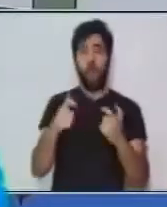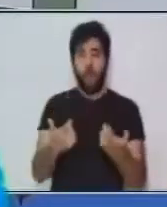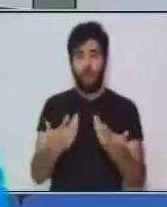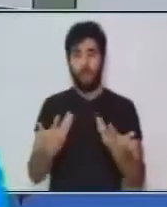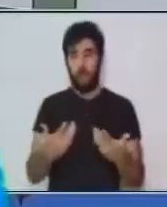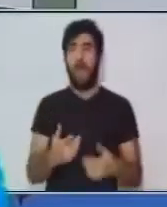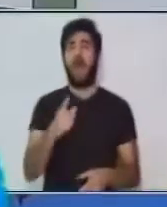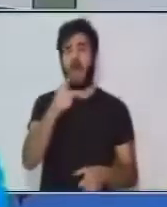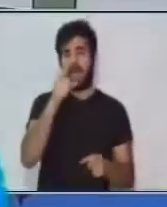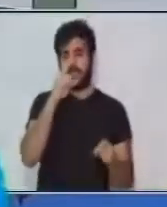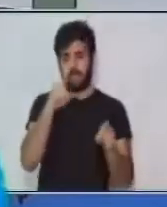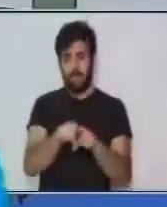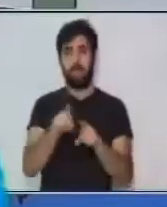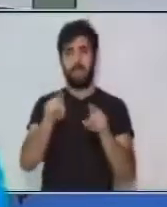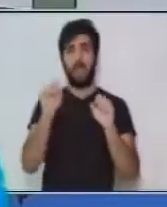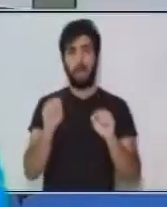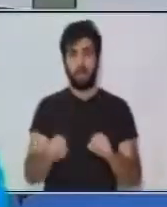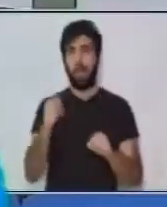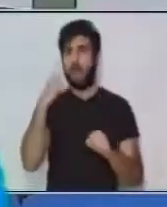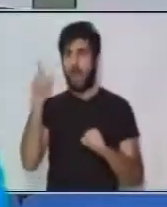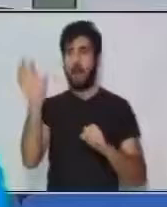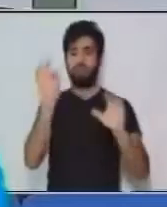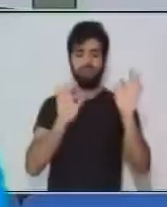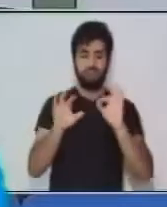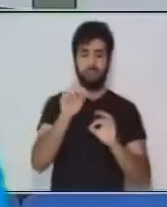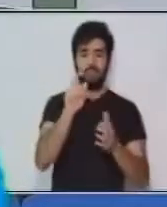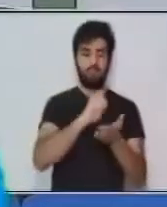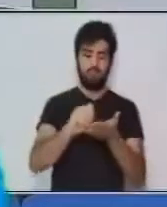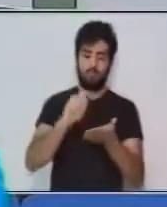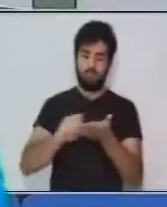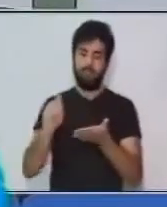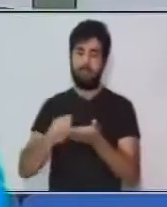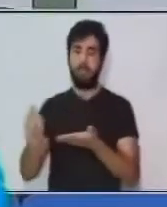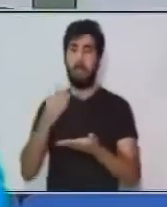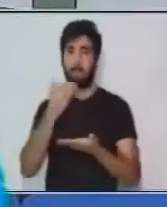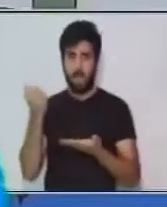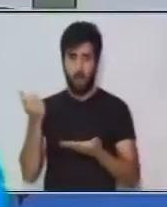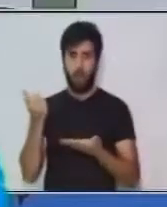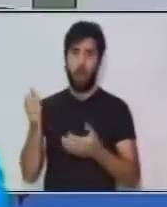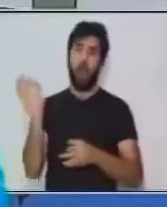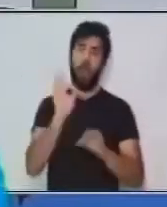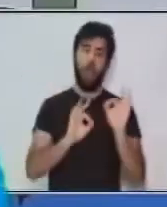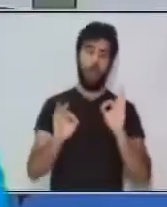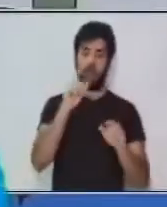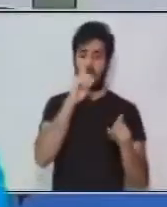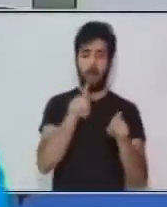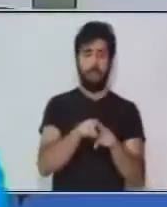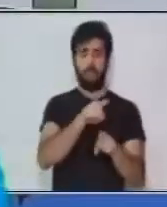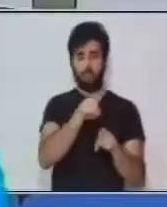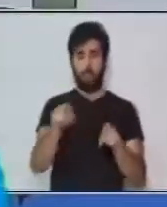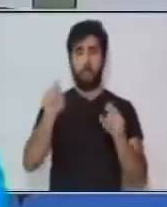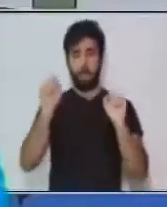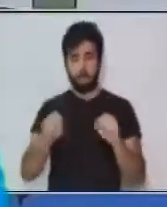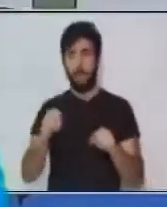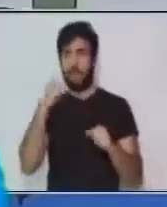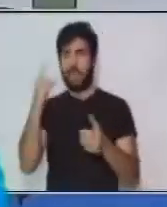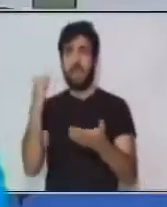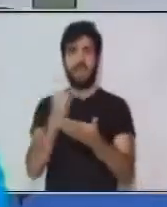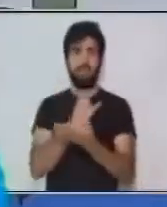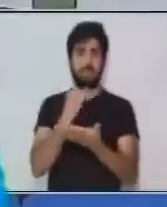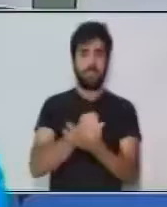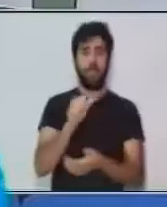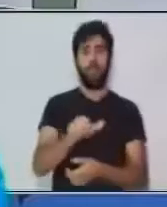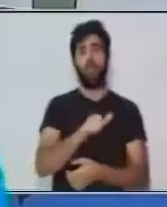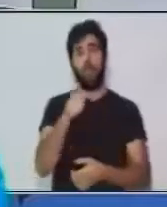escritas, también que ustedes puedan identificarlas y escribir esos ejemplos, o que también ustedes puedan investigar en otros